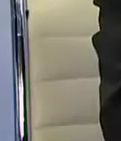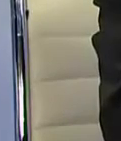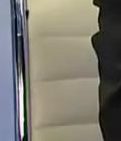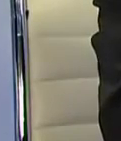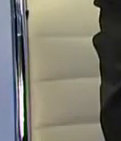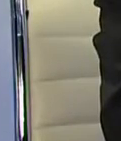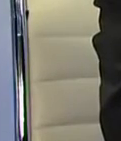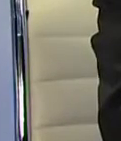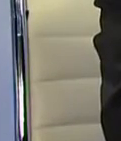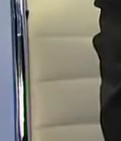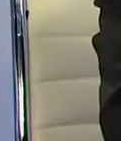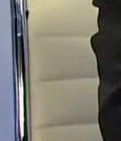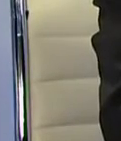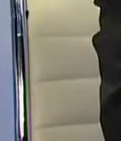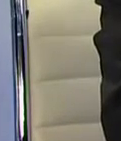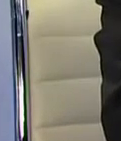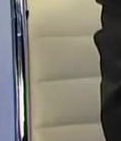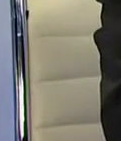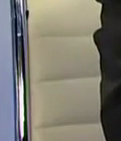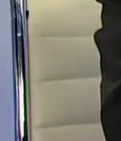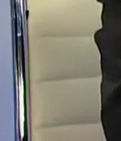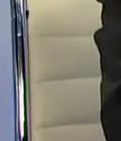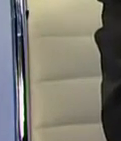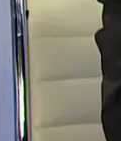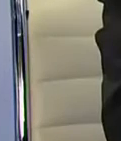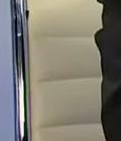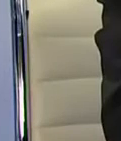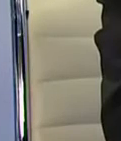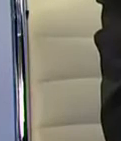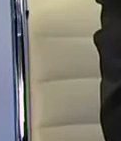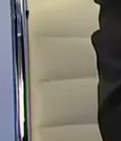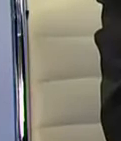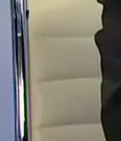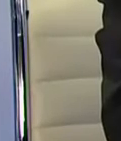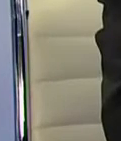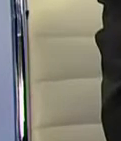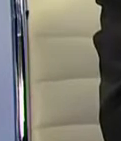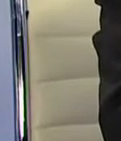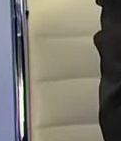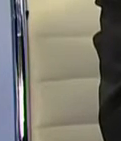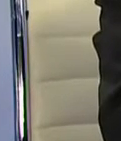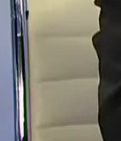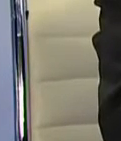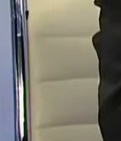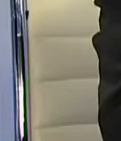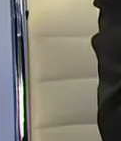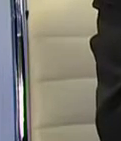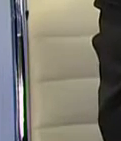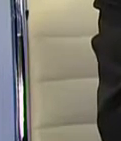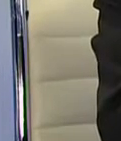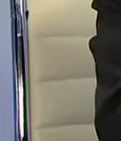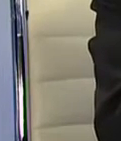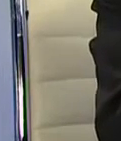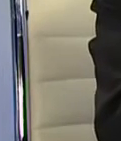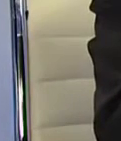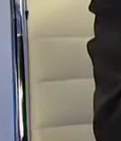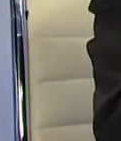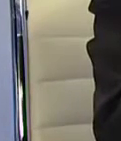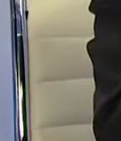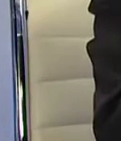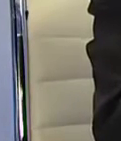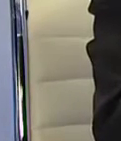está generando esta cuarta cumbre de la CELAC y si realmente del discurso vamos a pasar a la